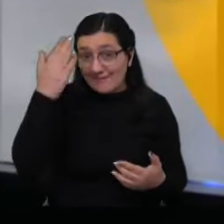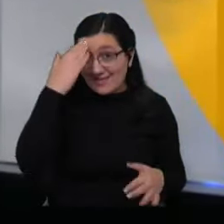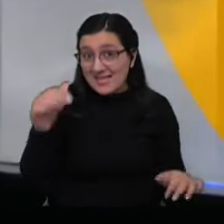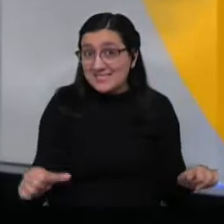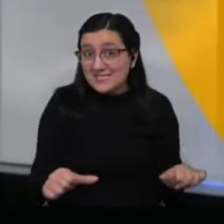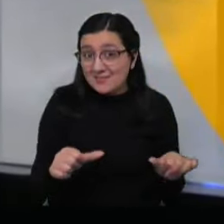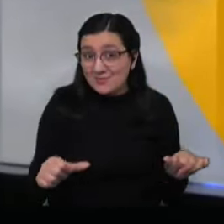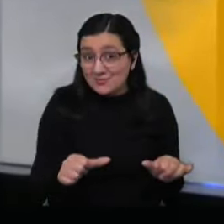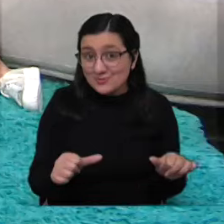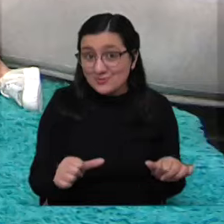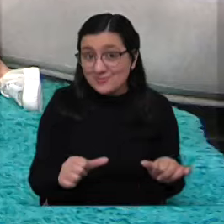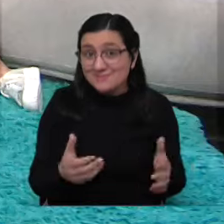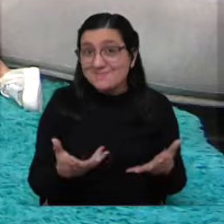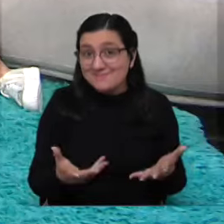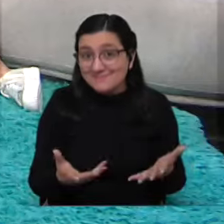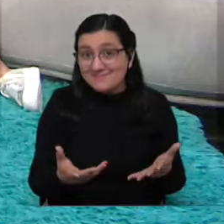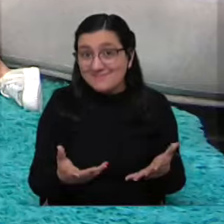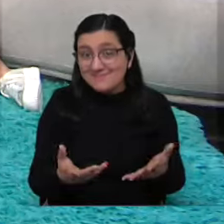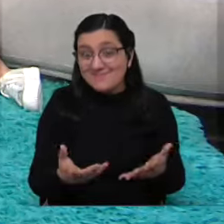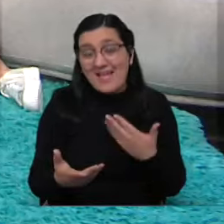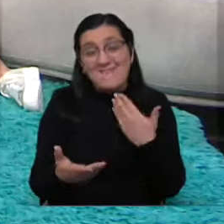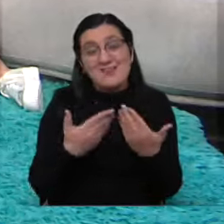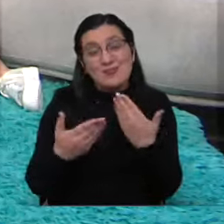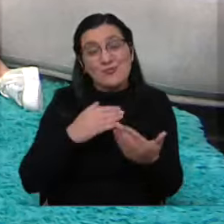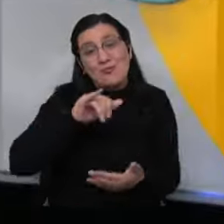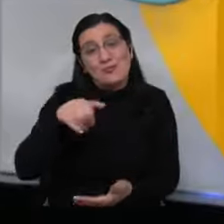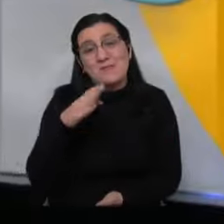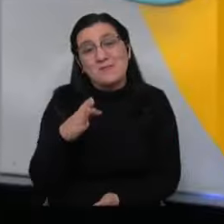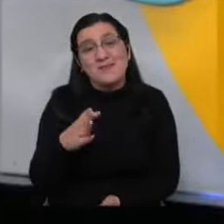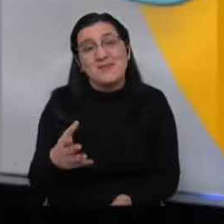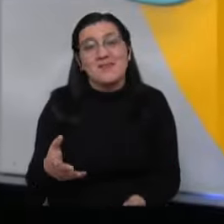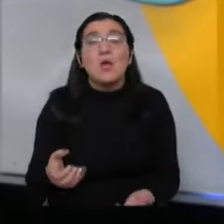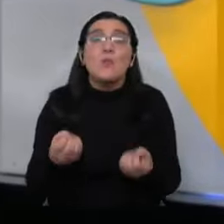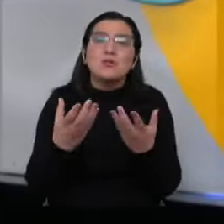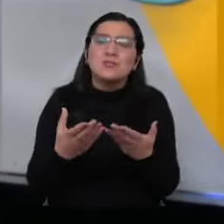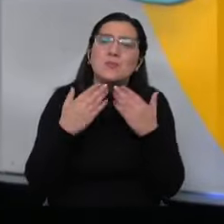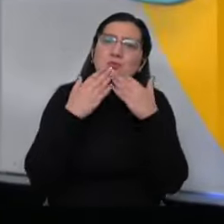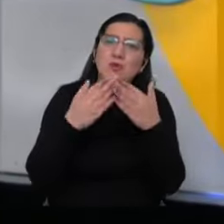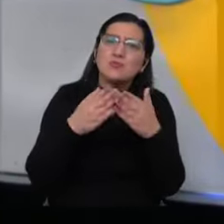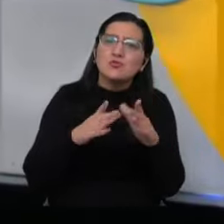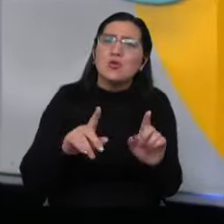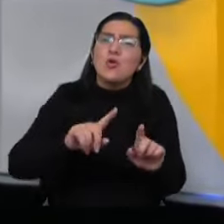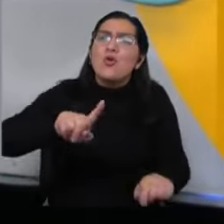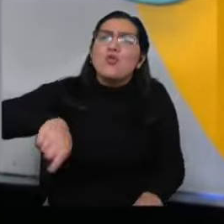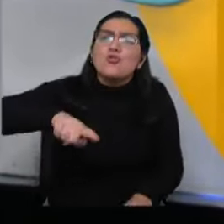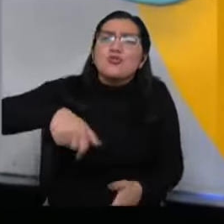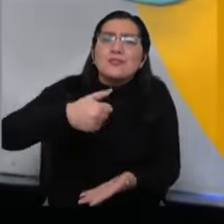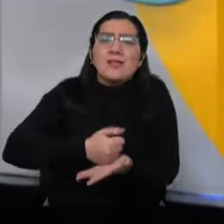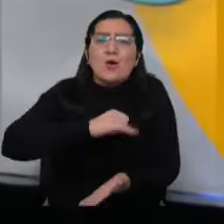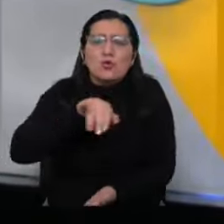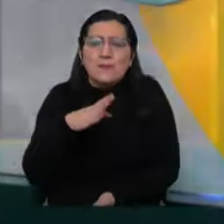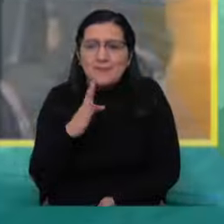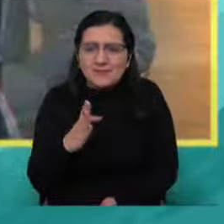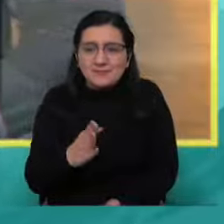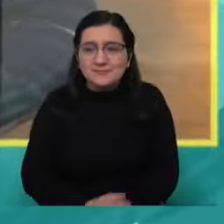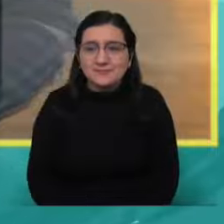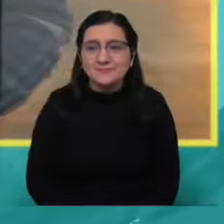hacer tenemos que hacer convocarlo por eso nos preguntamos des mis dónde and